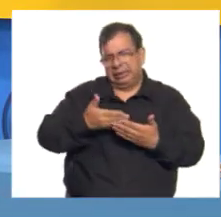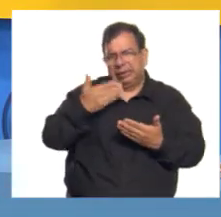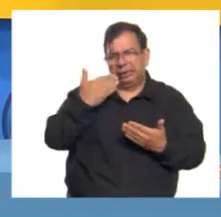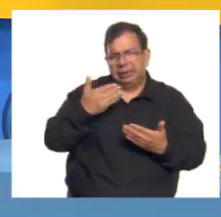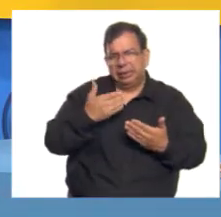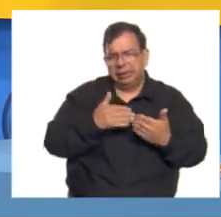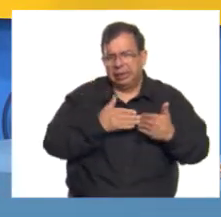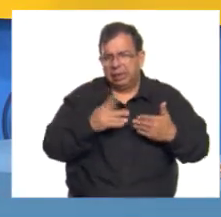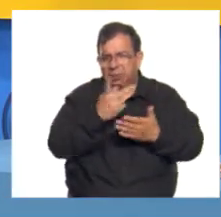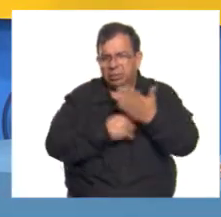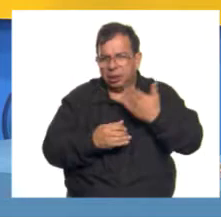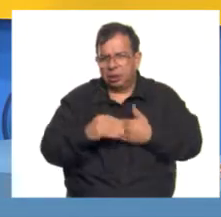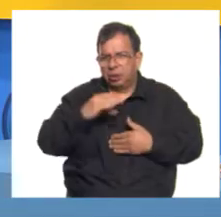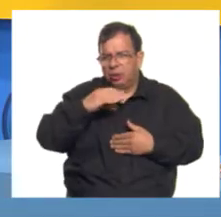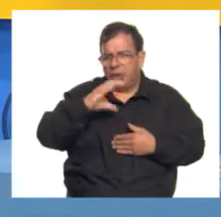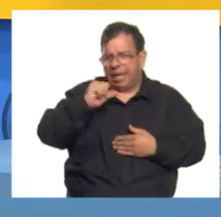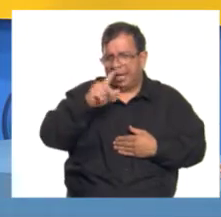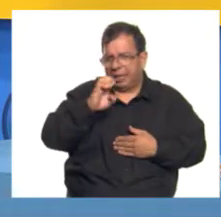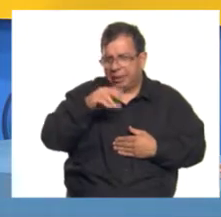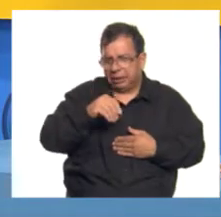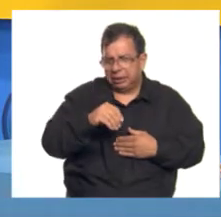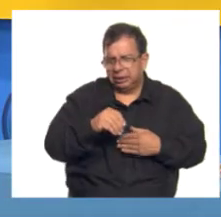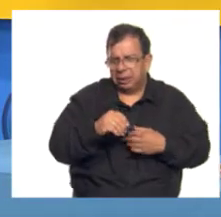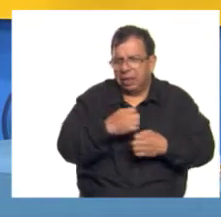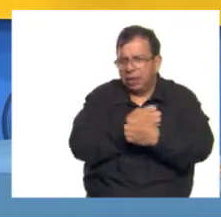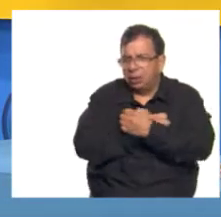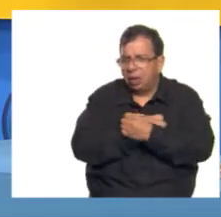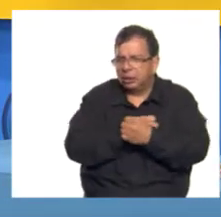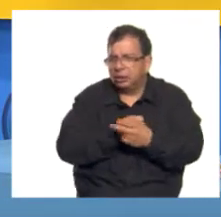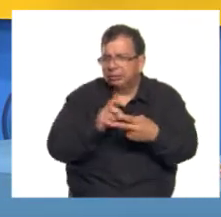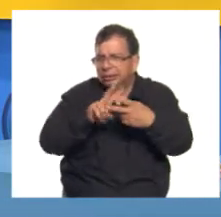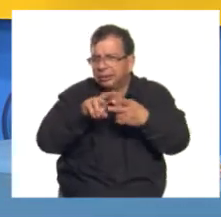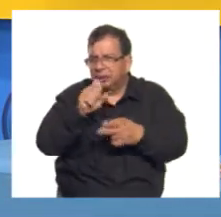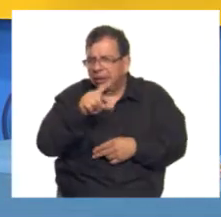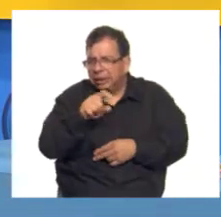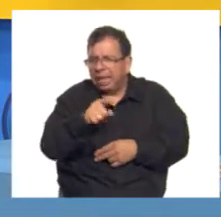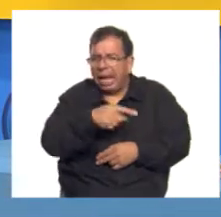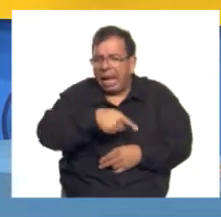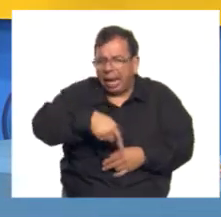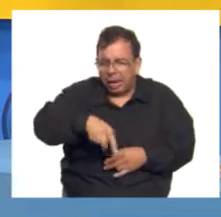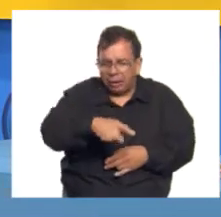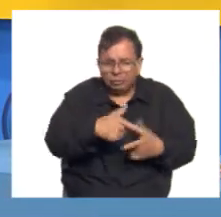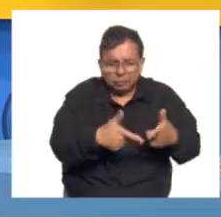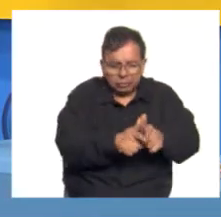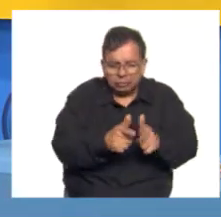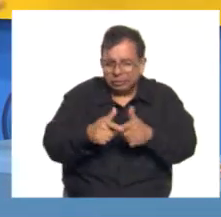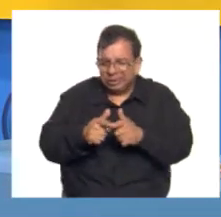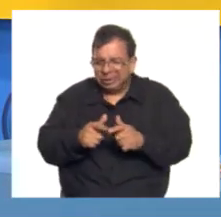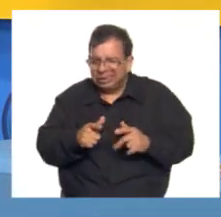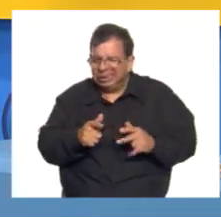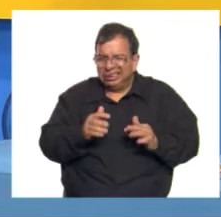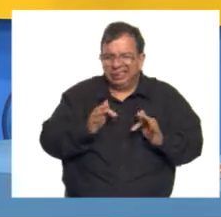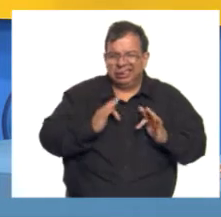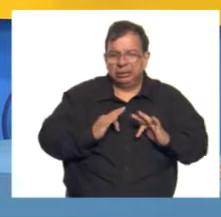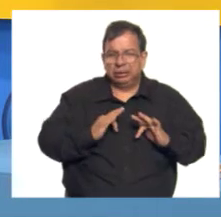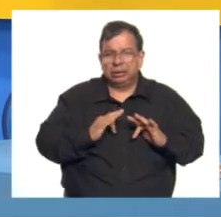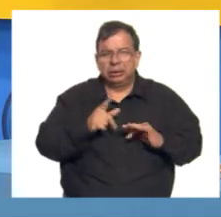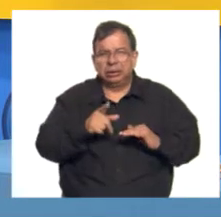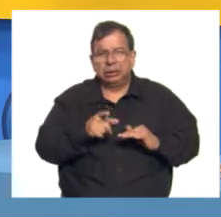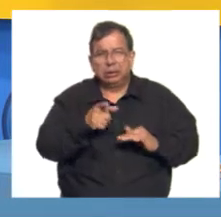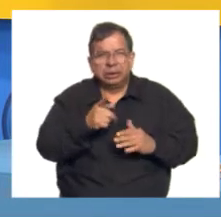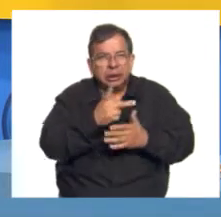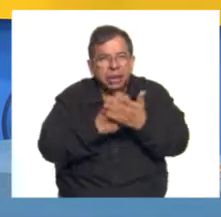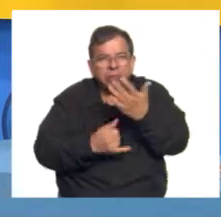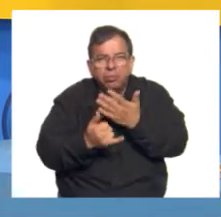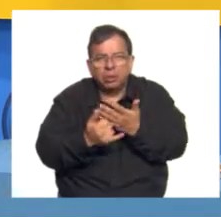proyecto cardenista de la educación socialista generó incomodidad entre algunos sectores, porque se consideraba que este proyecto